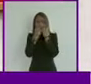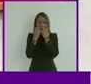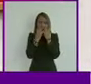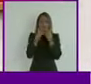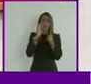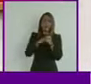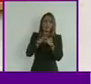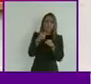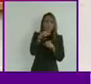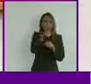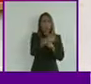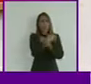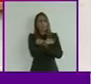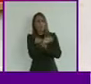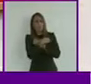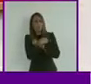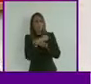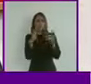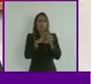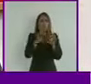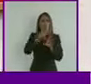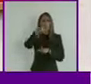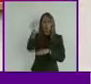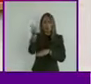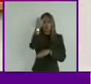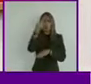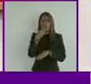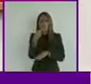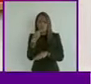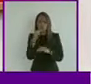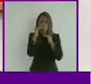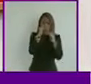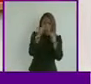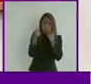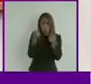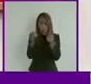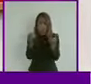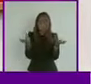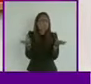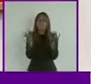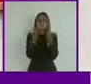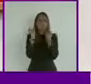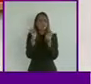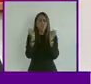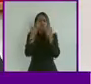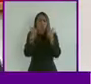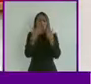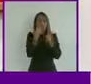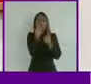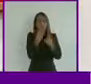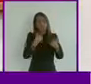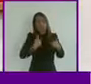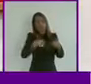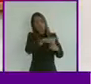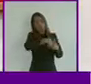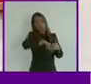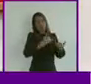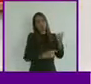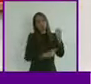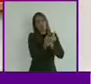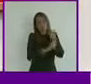implementado medidas de regulación en el uso de la tecnología, causando tantos problemas a los adolescentes. Otro aspecto relevante